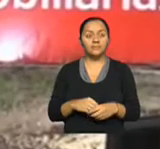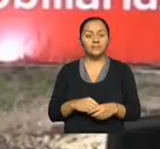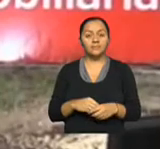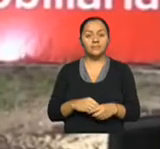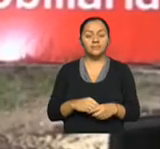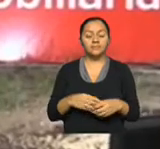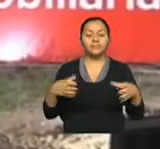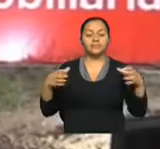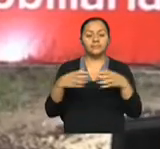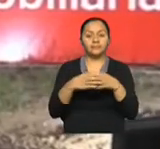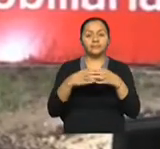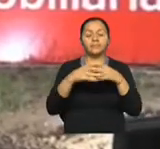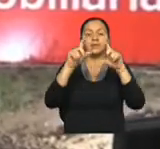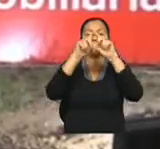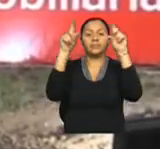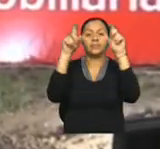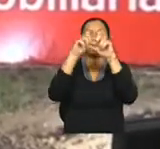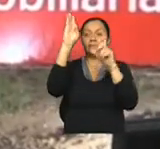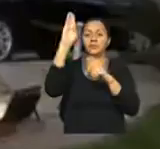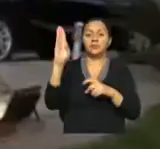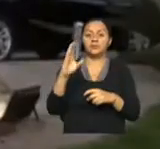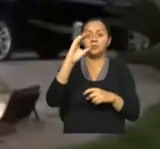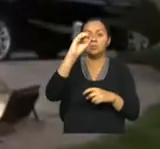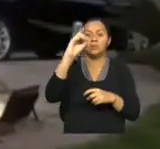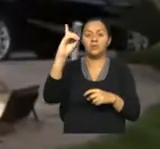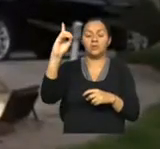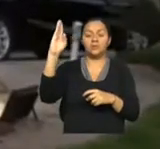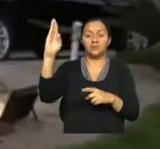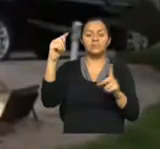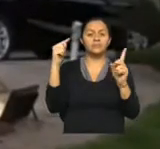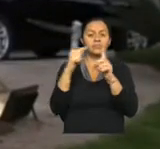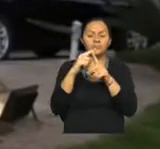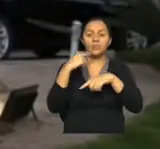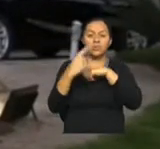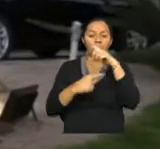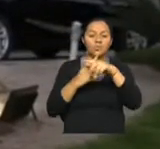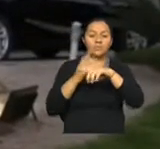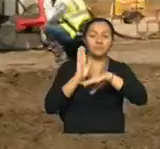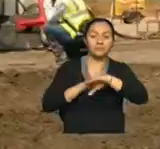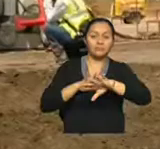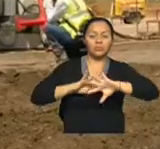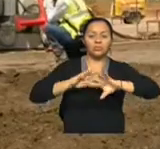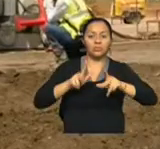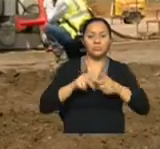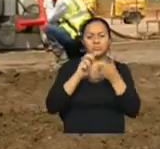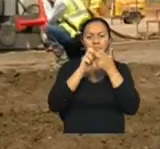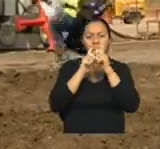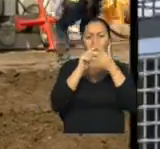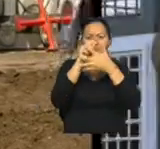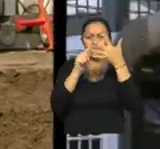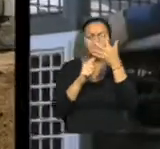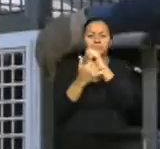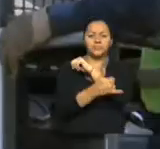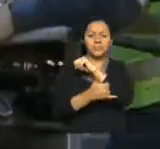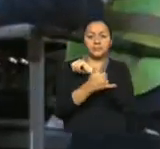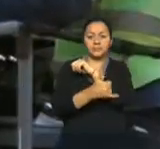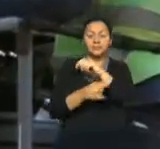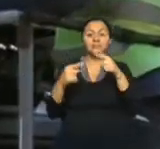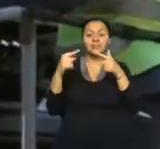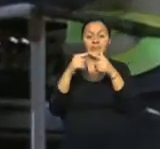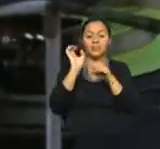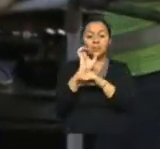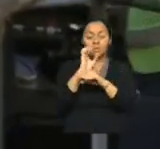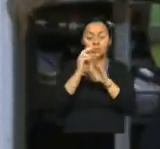La constructora brasileña Odebrecht se ha visto involucrada en casos de corrupción en varios países. En Ecuador, la empresa